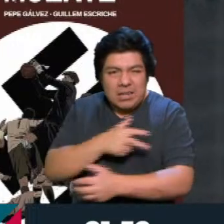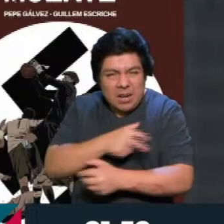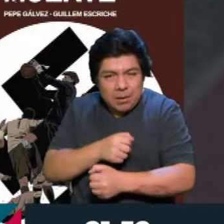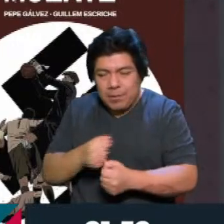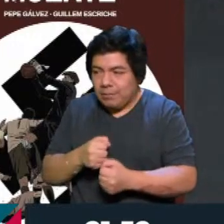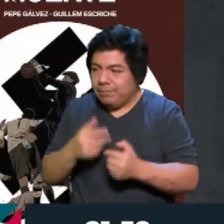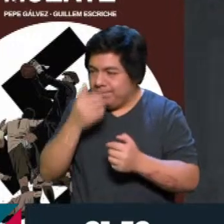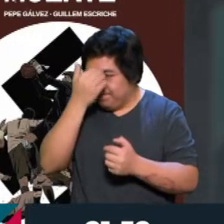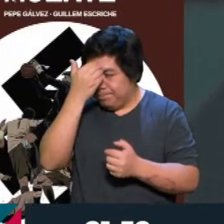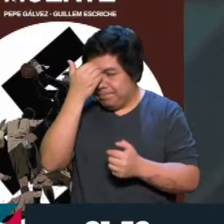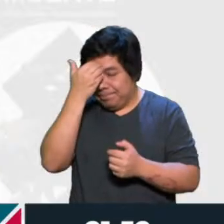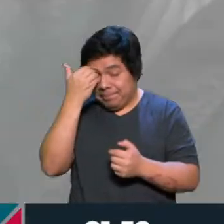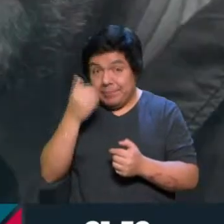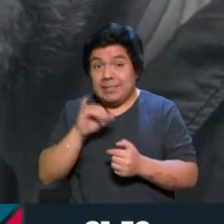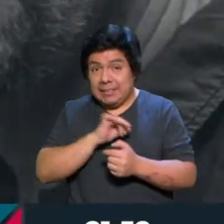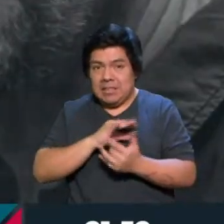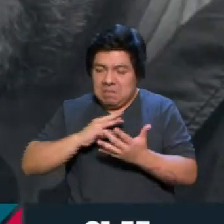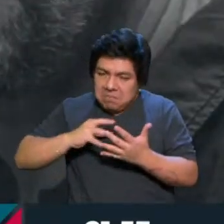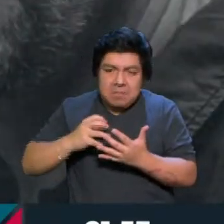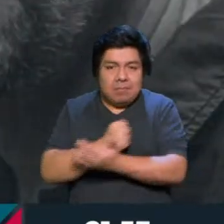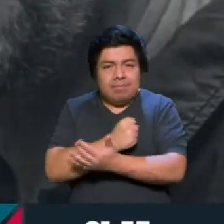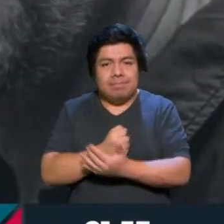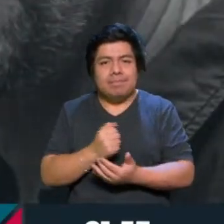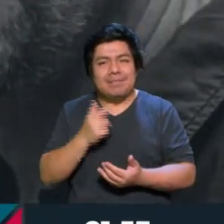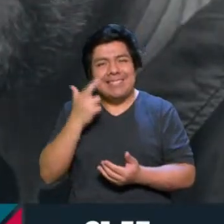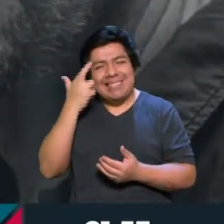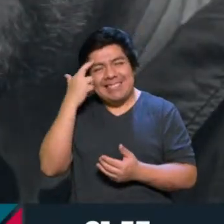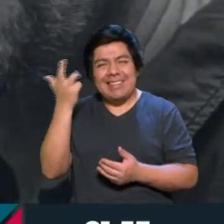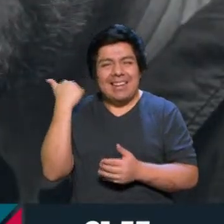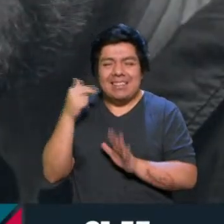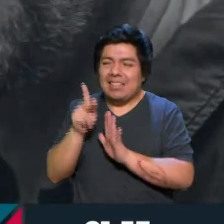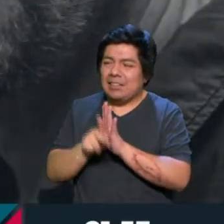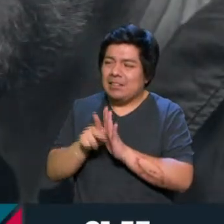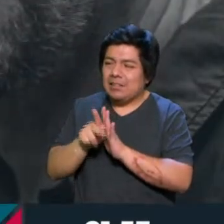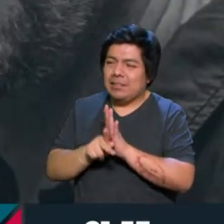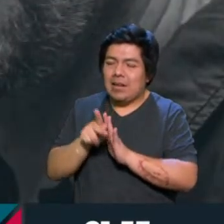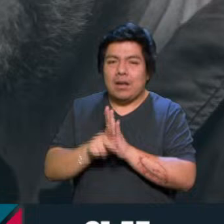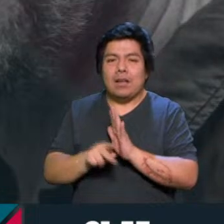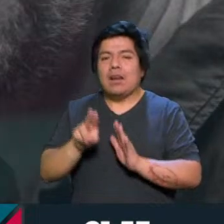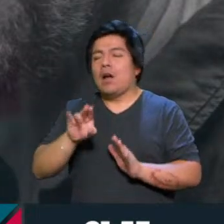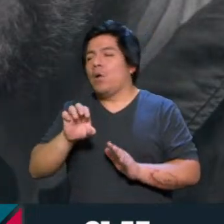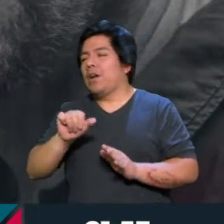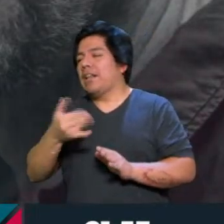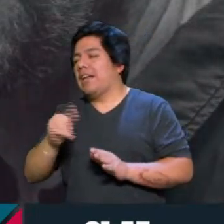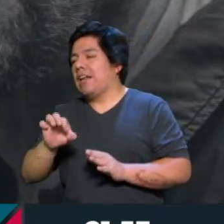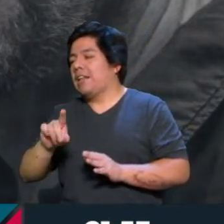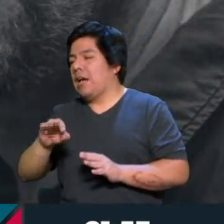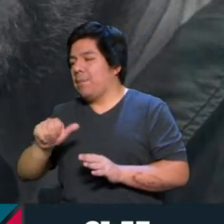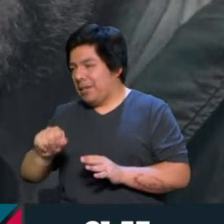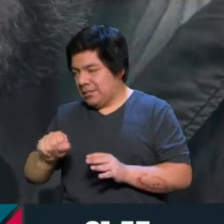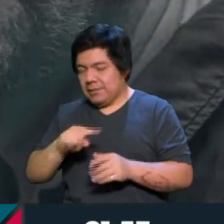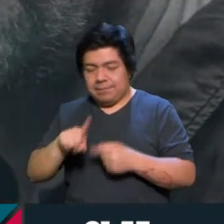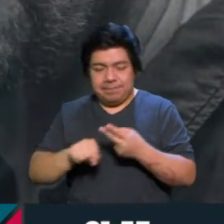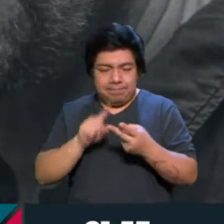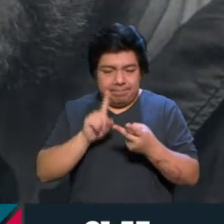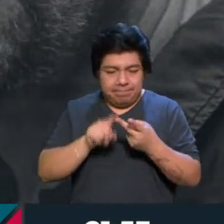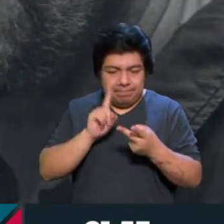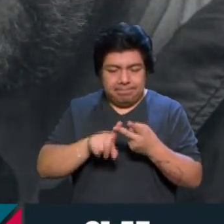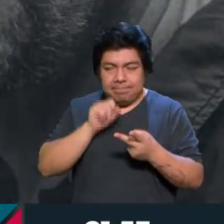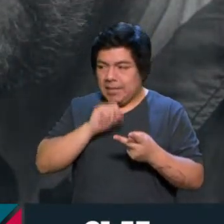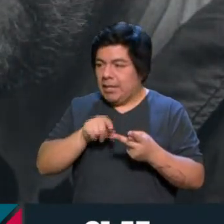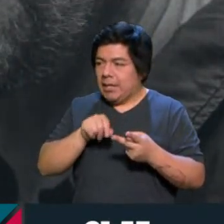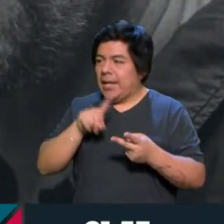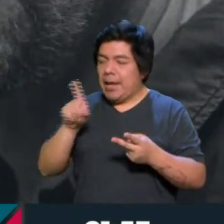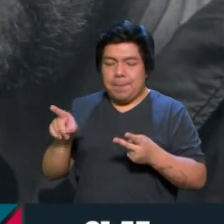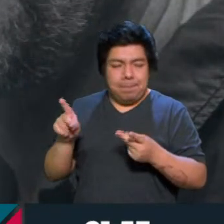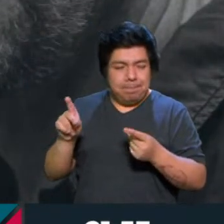pues logran el triunfo, ¿no? Lo vimos en aquella película Una yarda más de Bob Reynolds, la vimos también en una versión